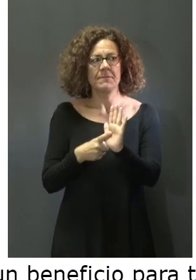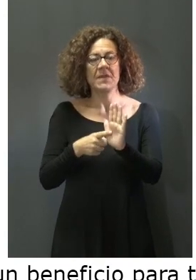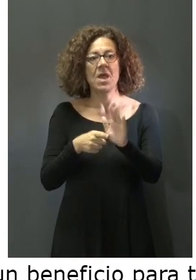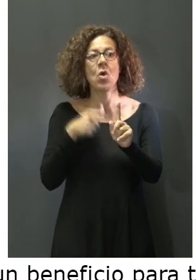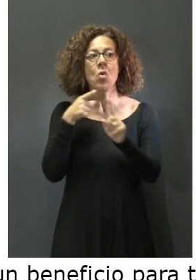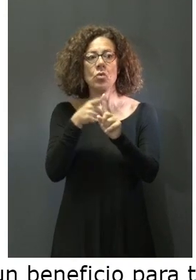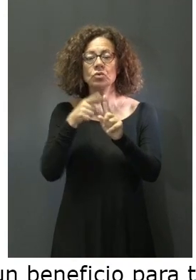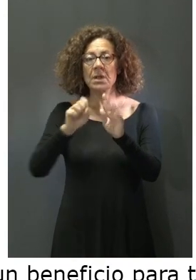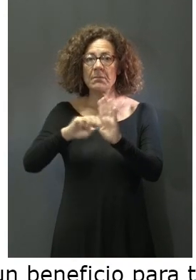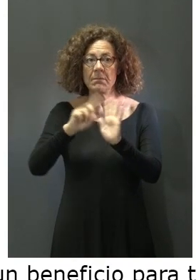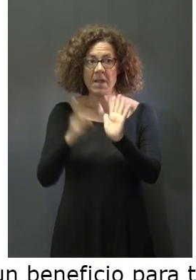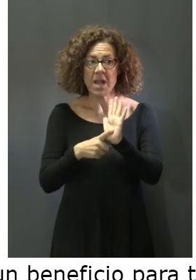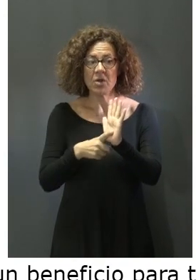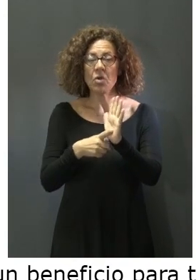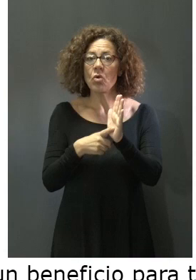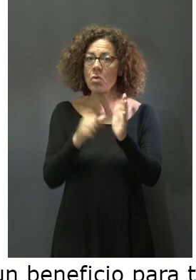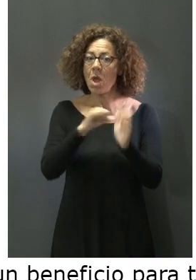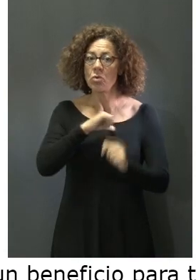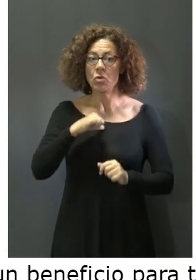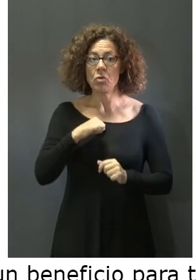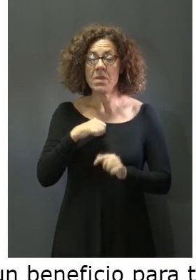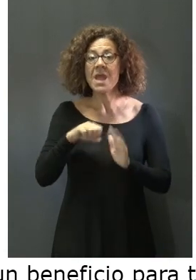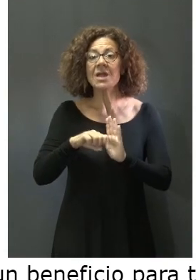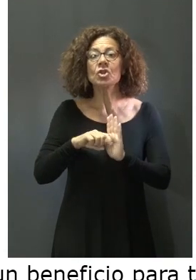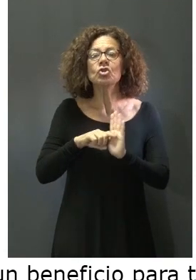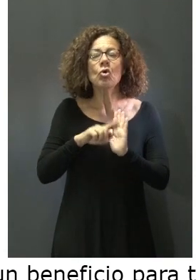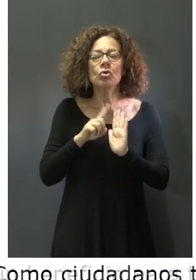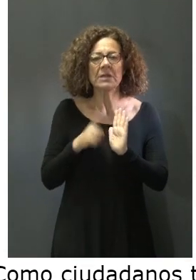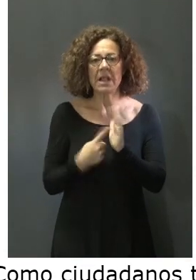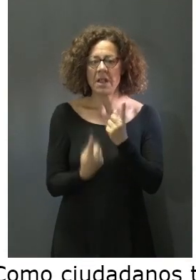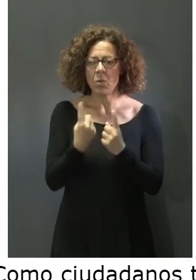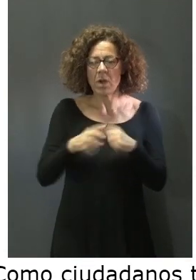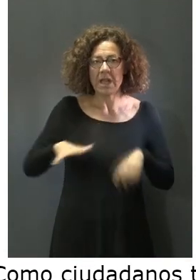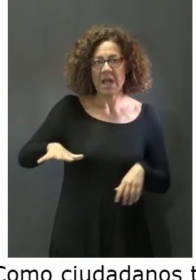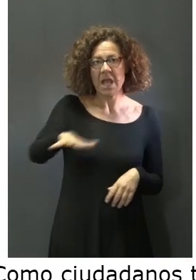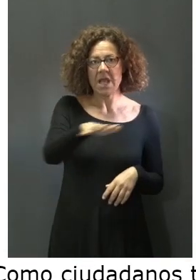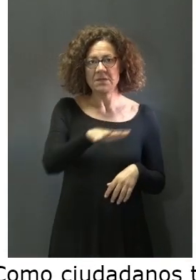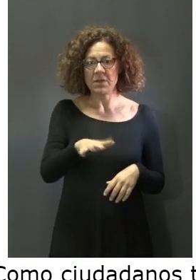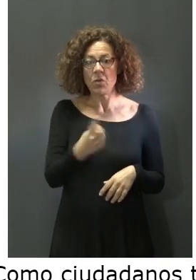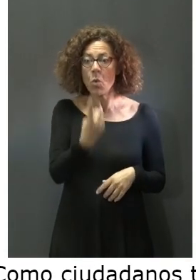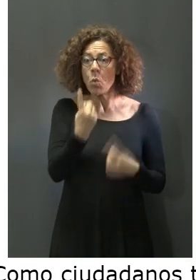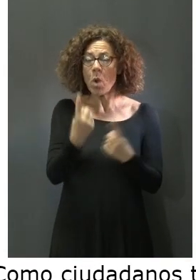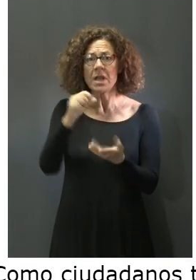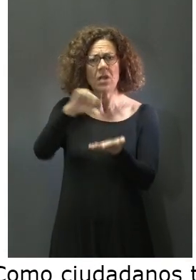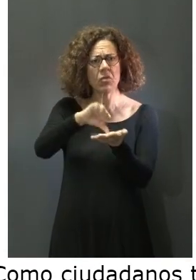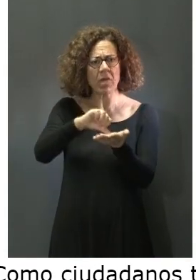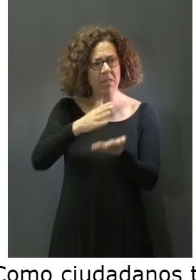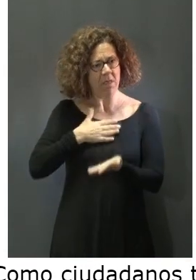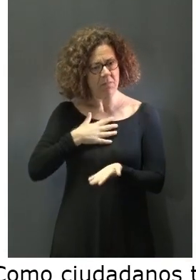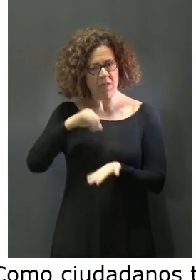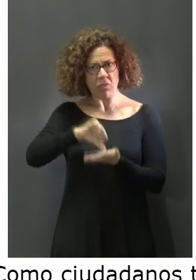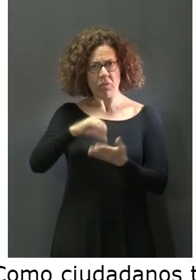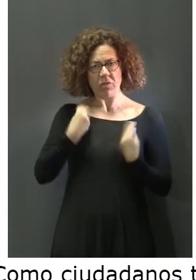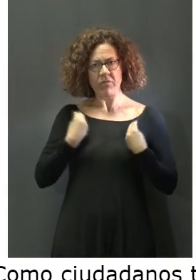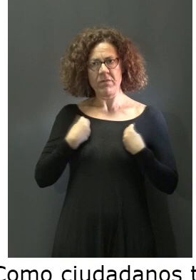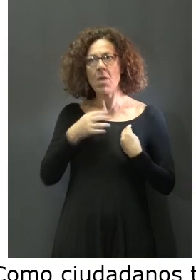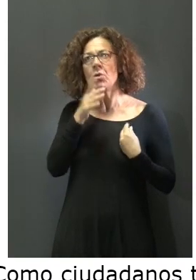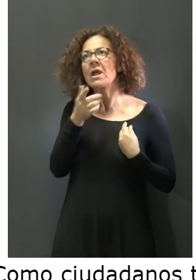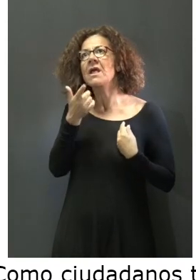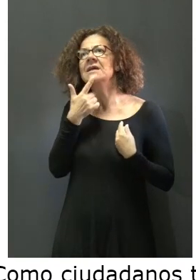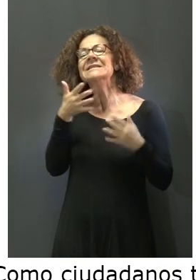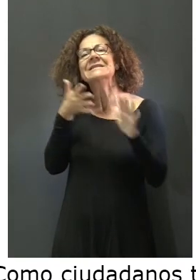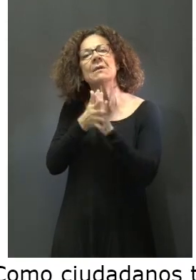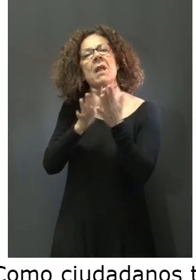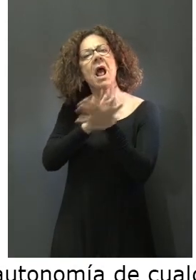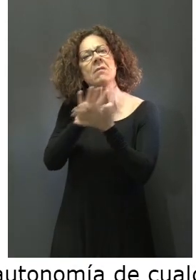hacer uso pleno y con total autonomía de cualquier espacio en cualquier ciudad, no solo en la que vivimos, que hablamos mucho de esta ciudad donde habitamos,